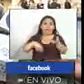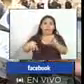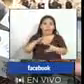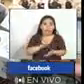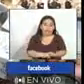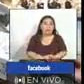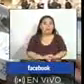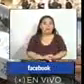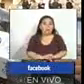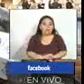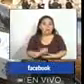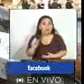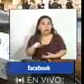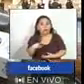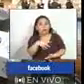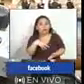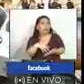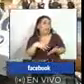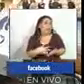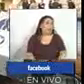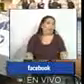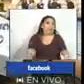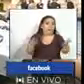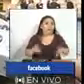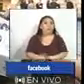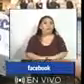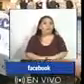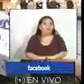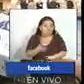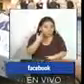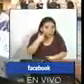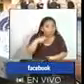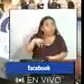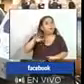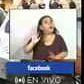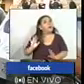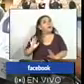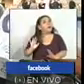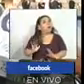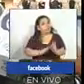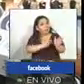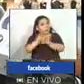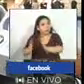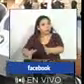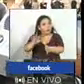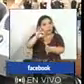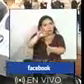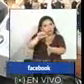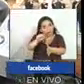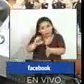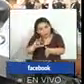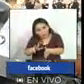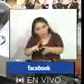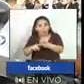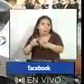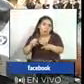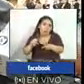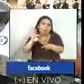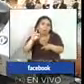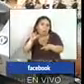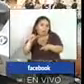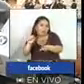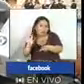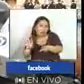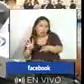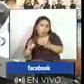prácticamente la población ha salido. Entonces vamos a ver si entramos a la tercera etapa de un solo o a la cuarta. O ya se